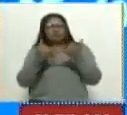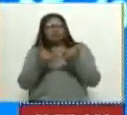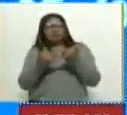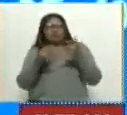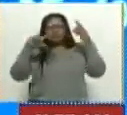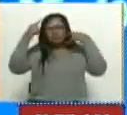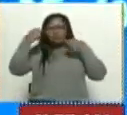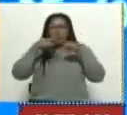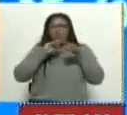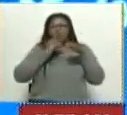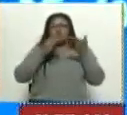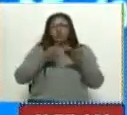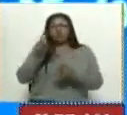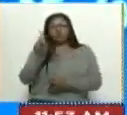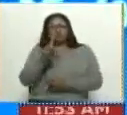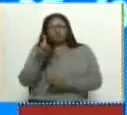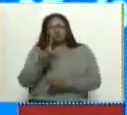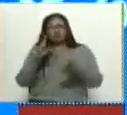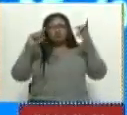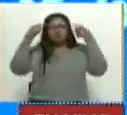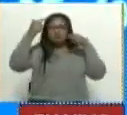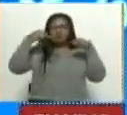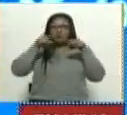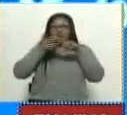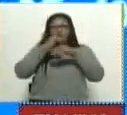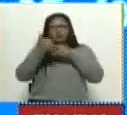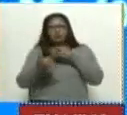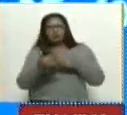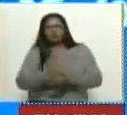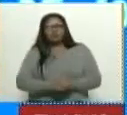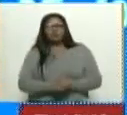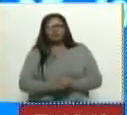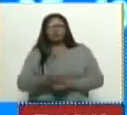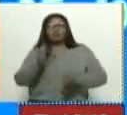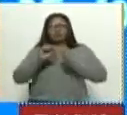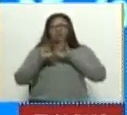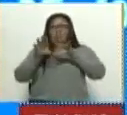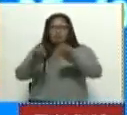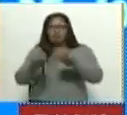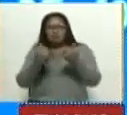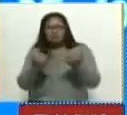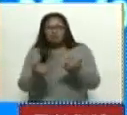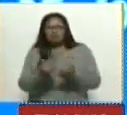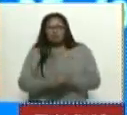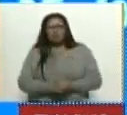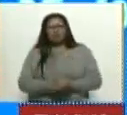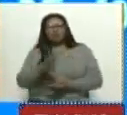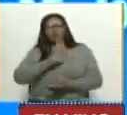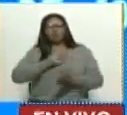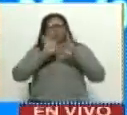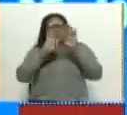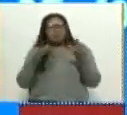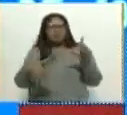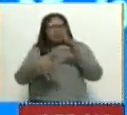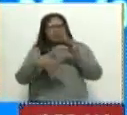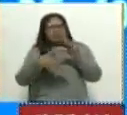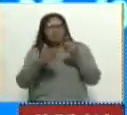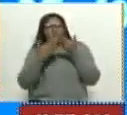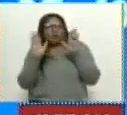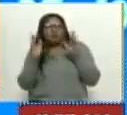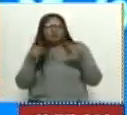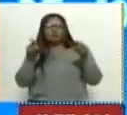no murió Chávez es un proyecto un proyecto antiimperialista un proyecto latinoamericano un proyecto popular